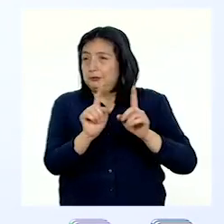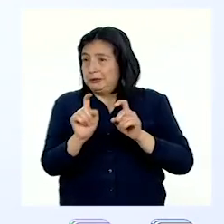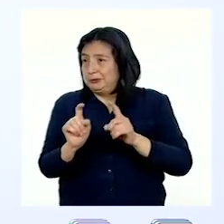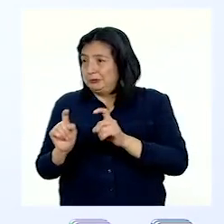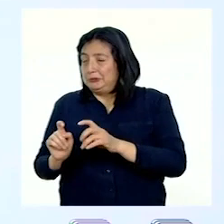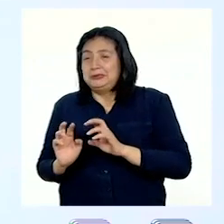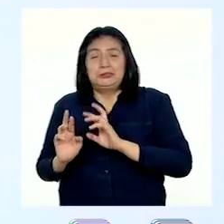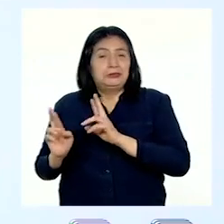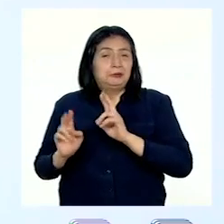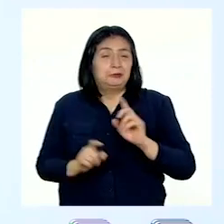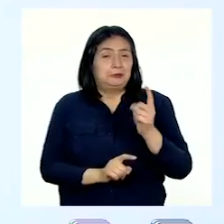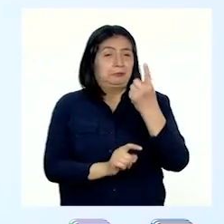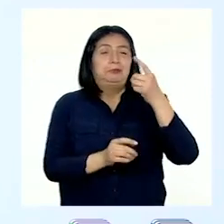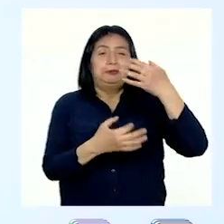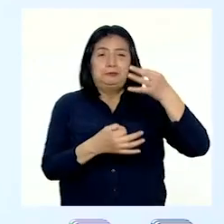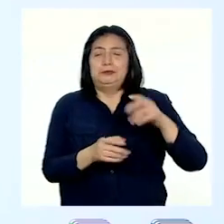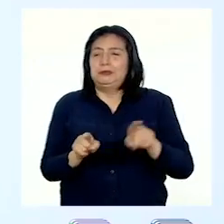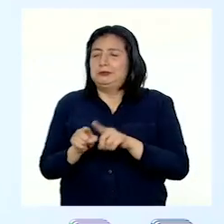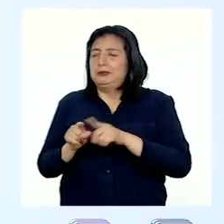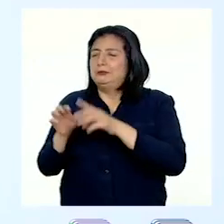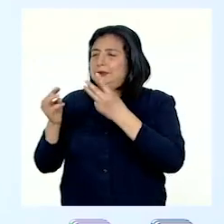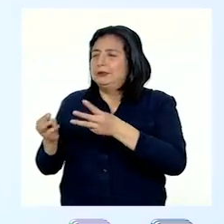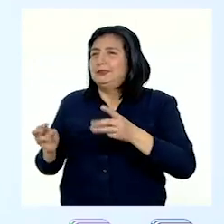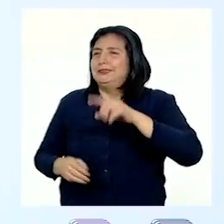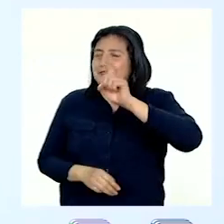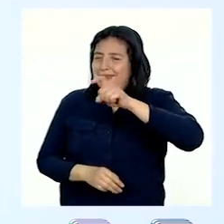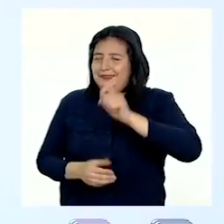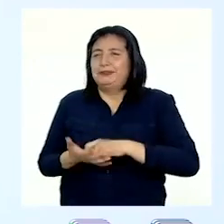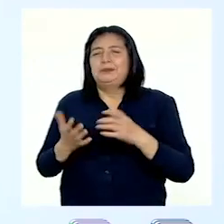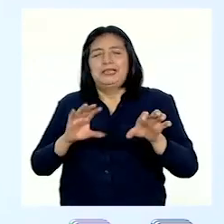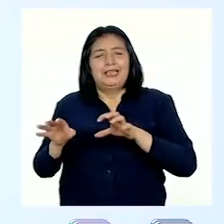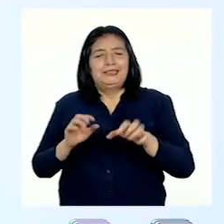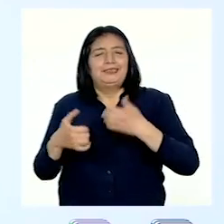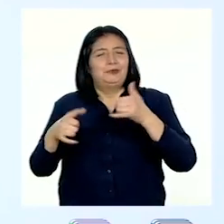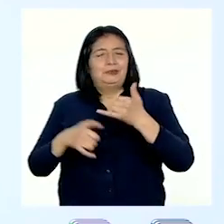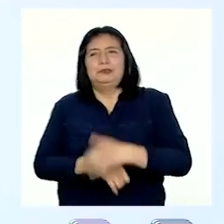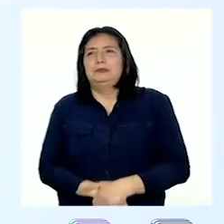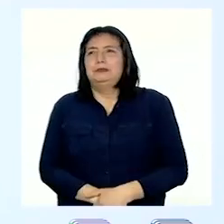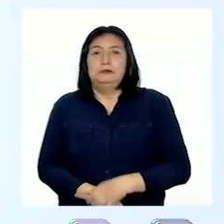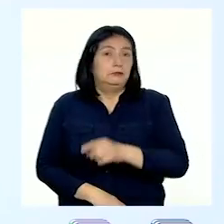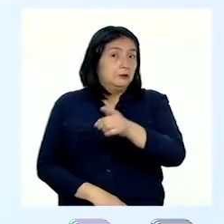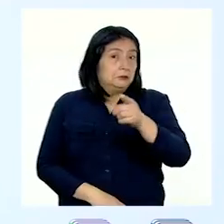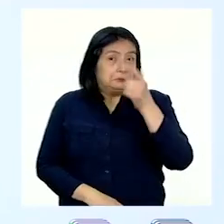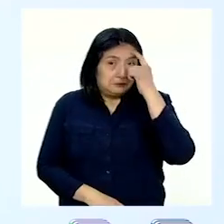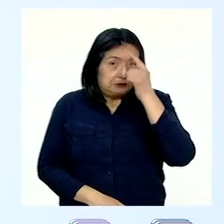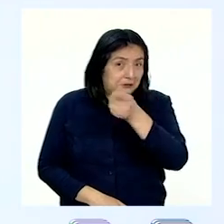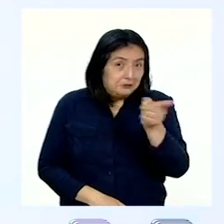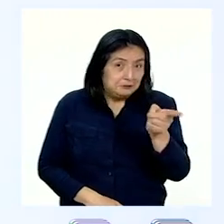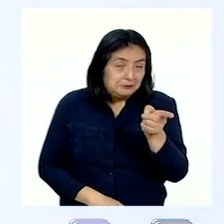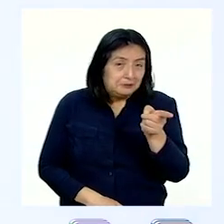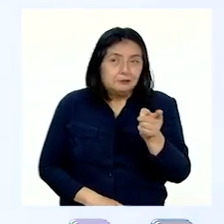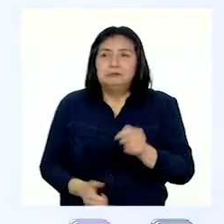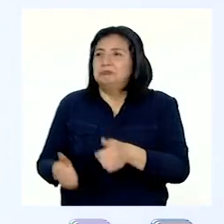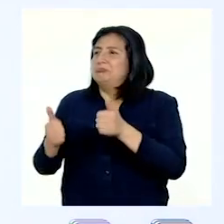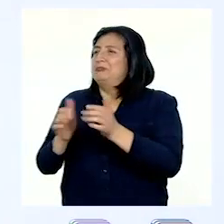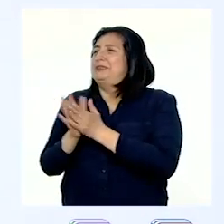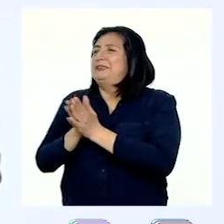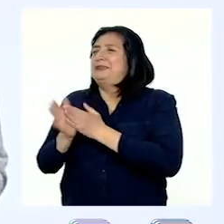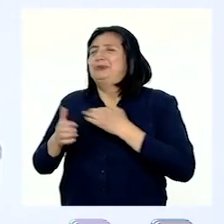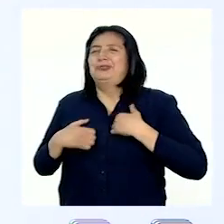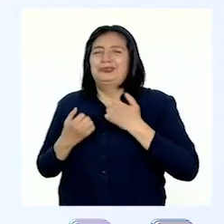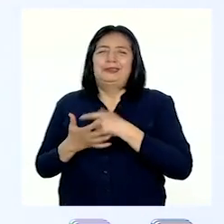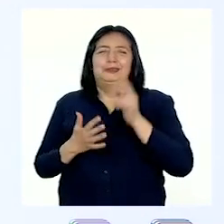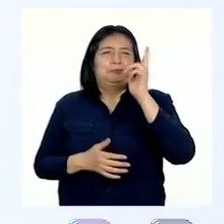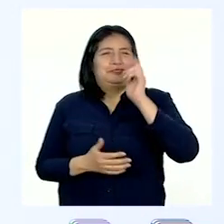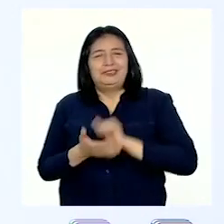y respuestas, así como los materiales que necesitaremos para armar nuestro juego. ¿Qué les parece? Muy emocionante,